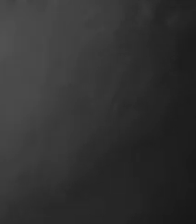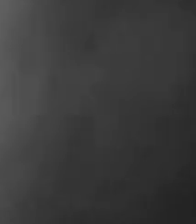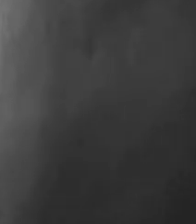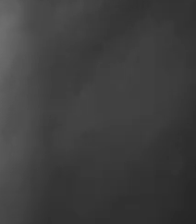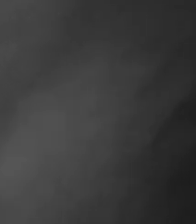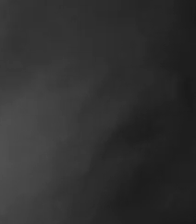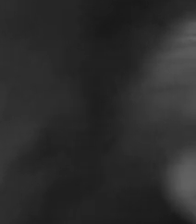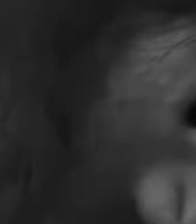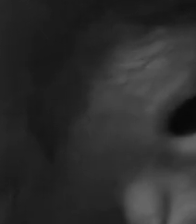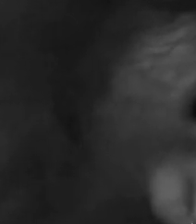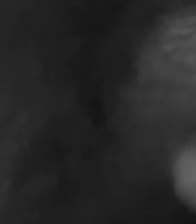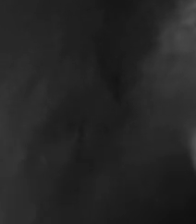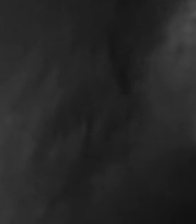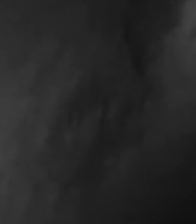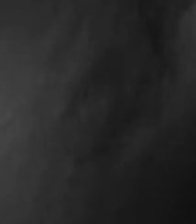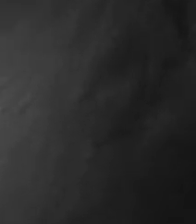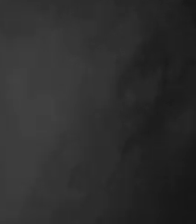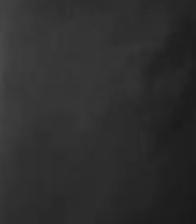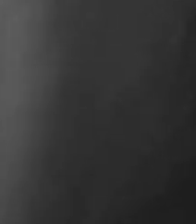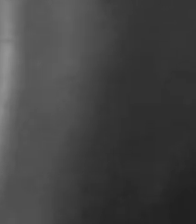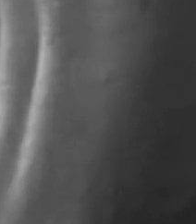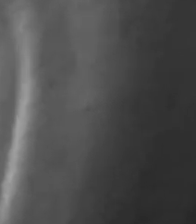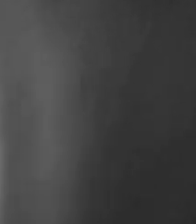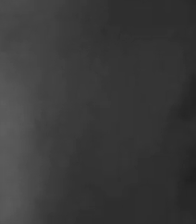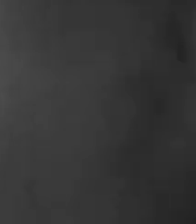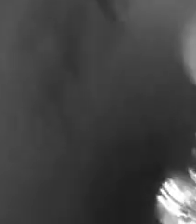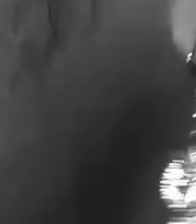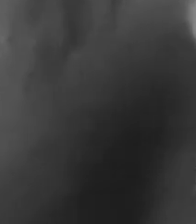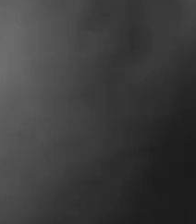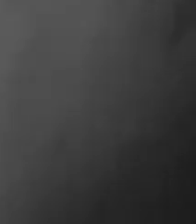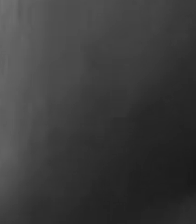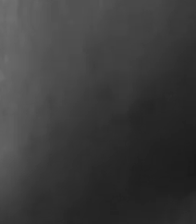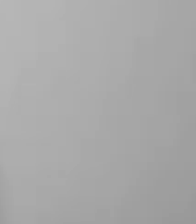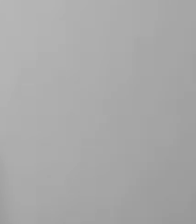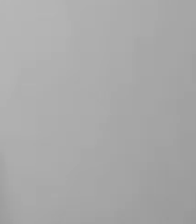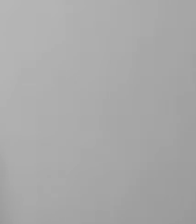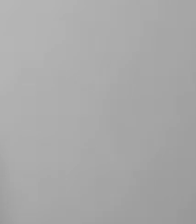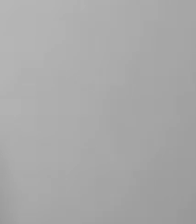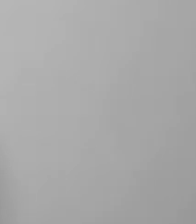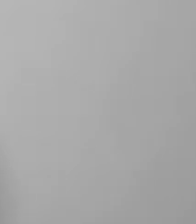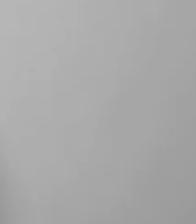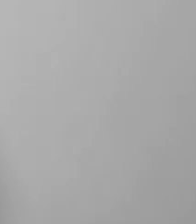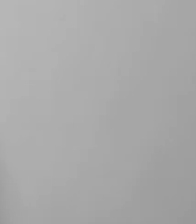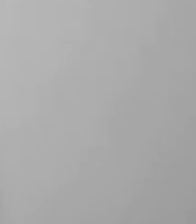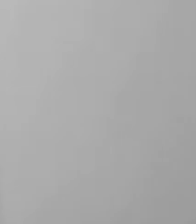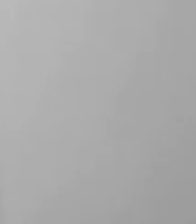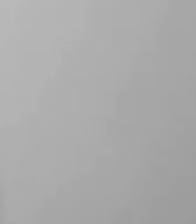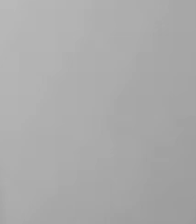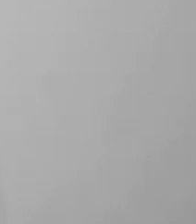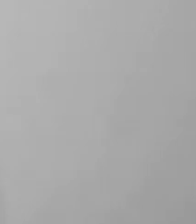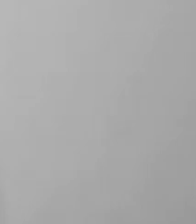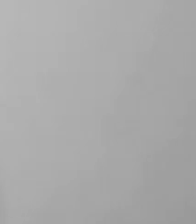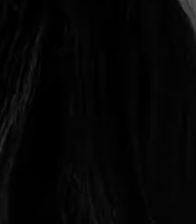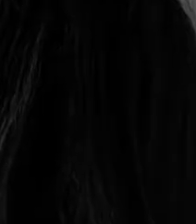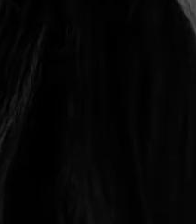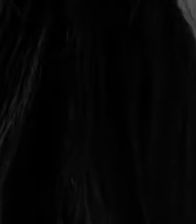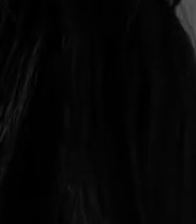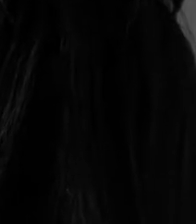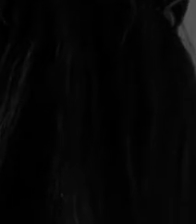todos los días uno tiene la misma motivación para levantarse a entrenar y la misma energía. Tiene que haber una motivación interna,